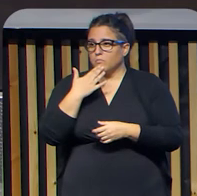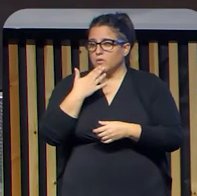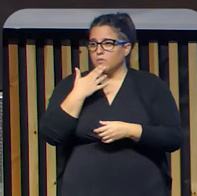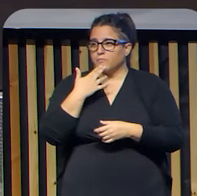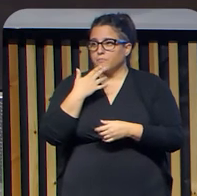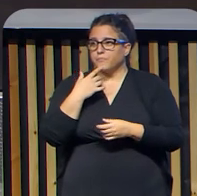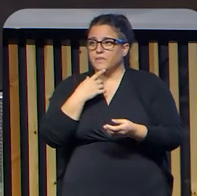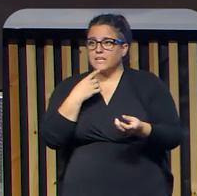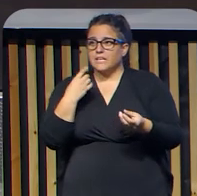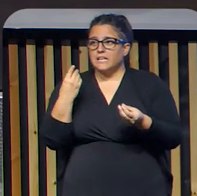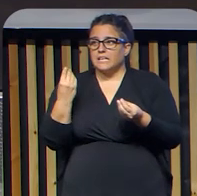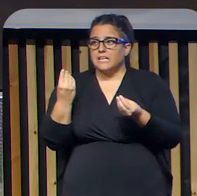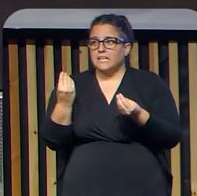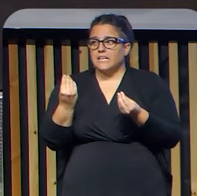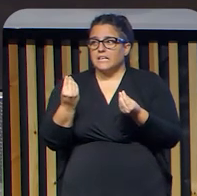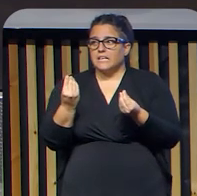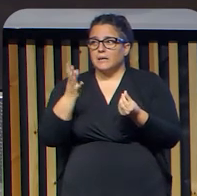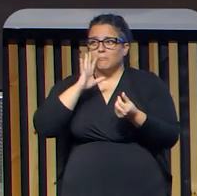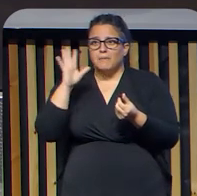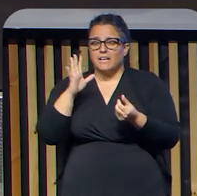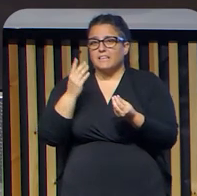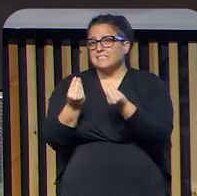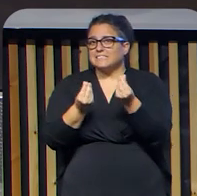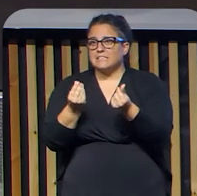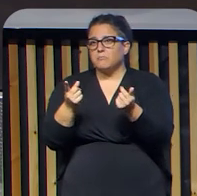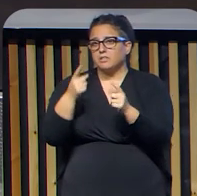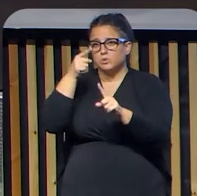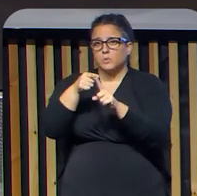de traducción traducción interpretación no